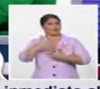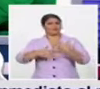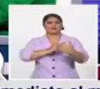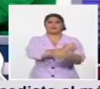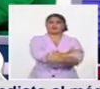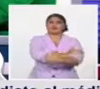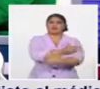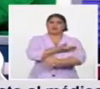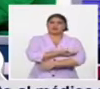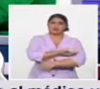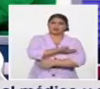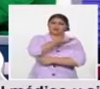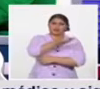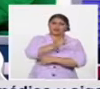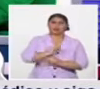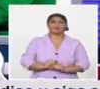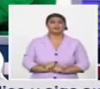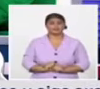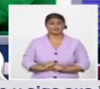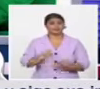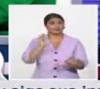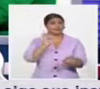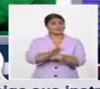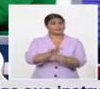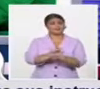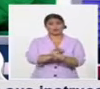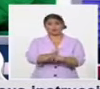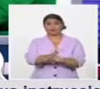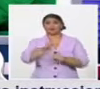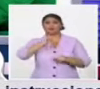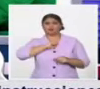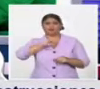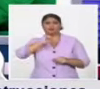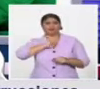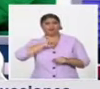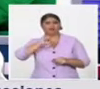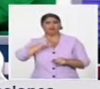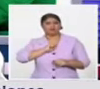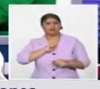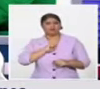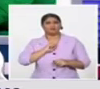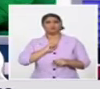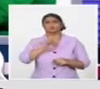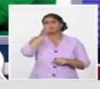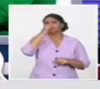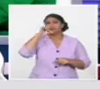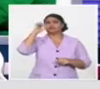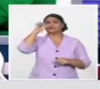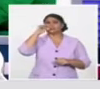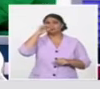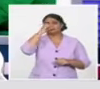con tos seca y secreción nasal. En la provincia de Pinar del